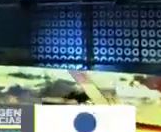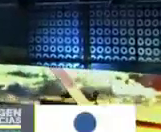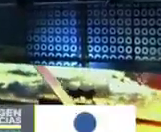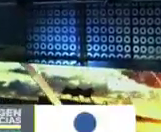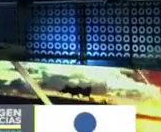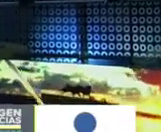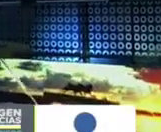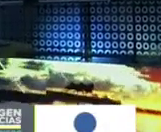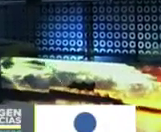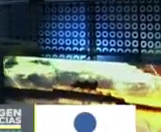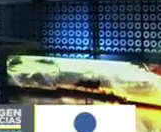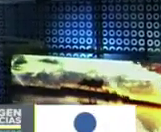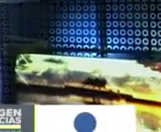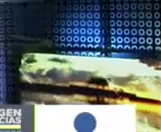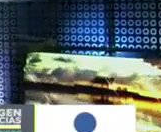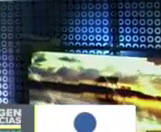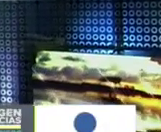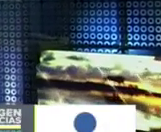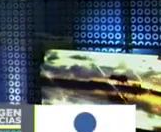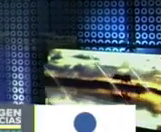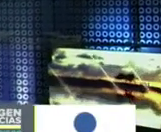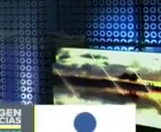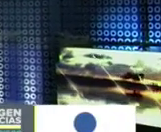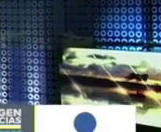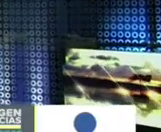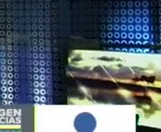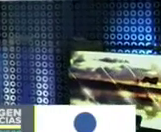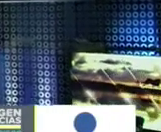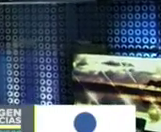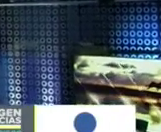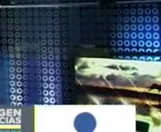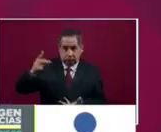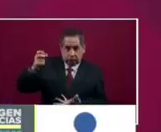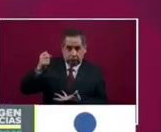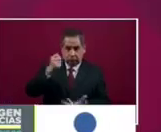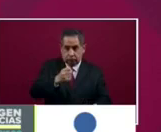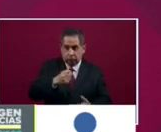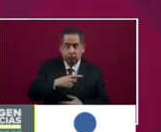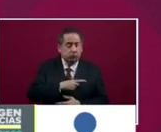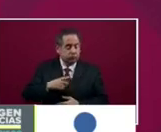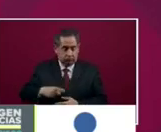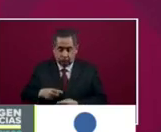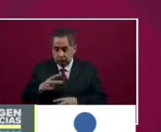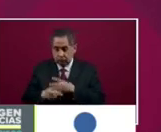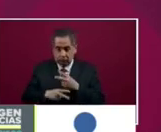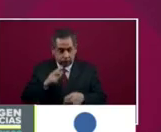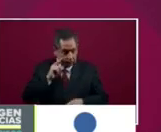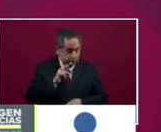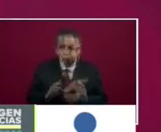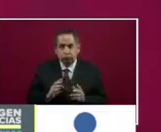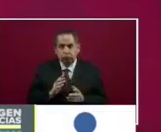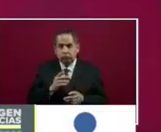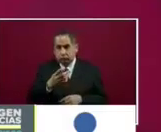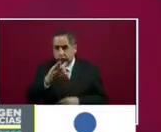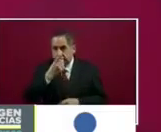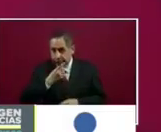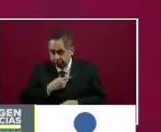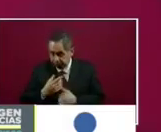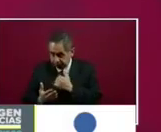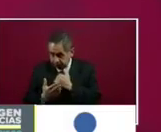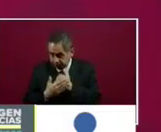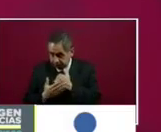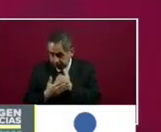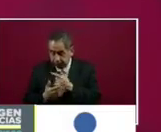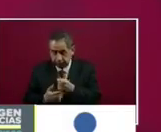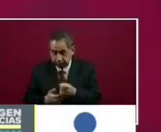Sobre la calificación de corruptos que ha hecho el presidente López Obrador sobre quienes han promovido amparos en contra de Santa Lucía, esto dijo el secretario de Comunicaciones y